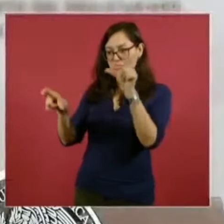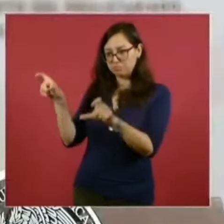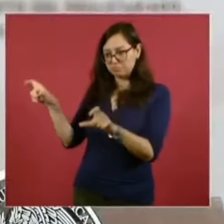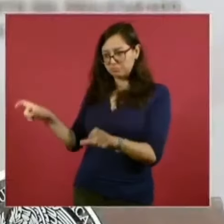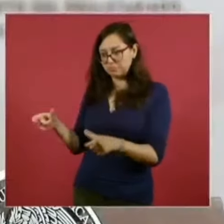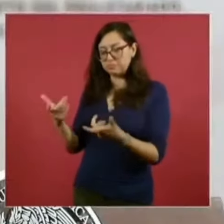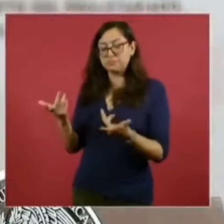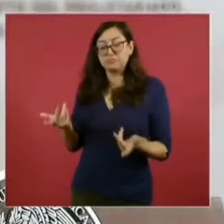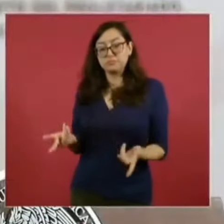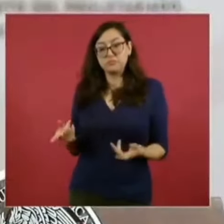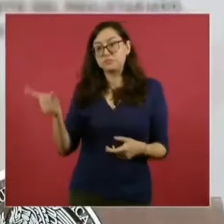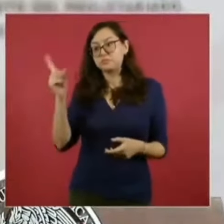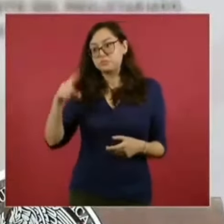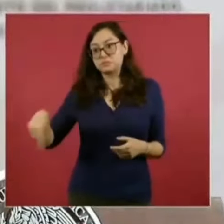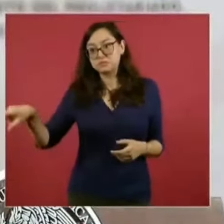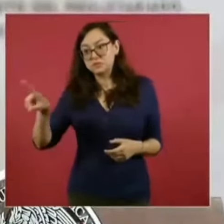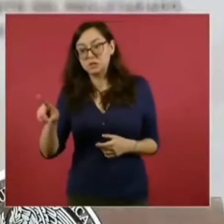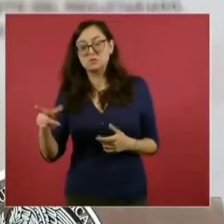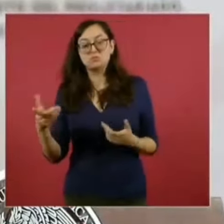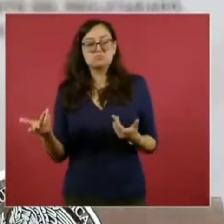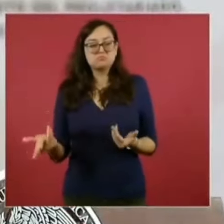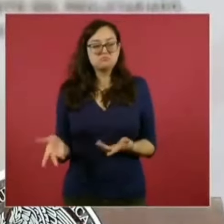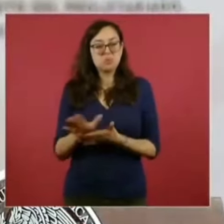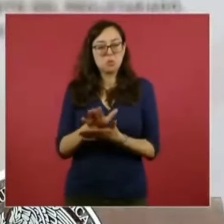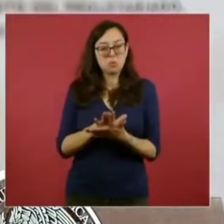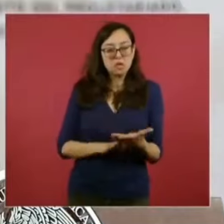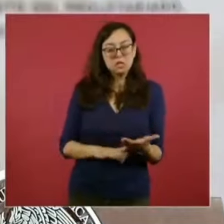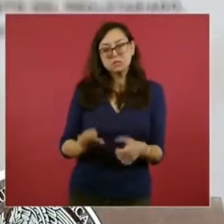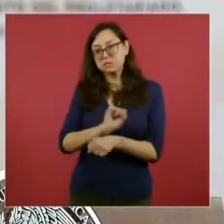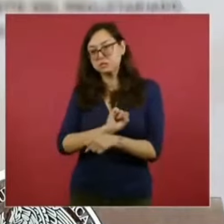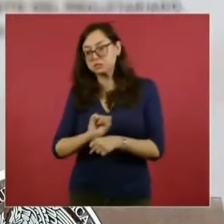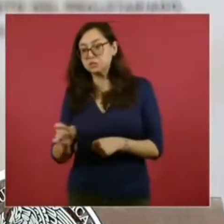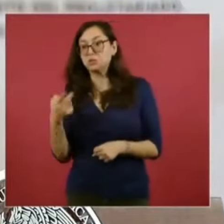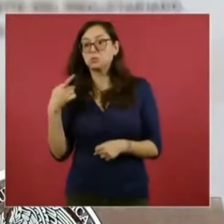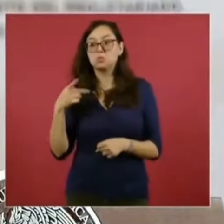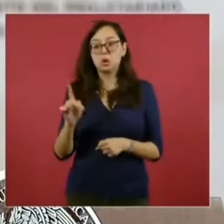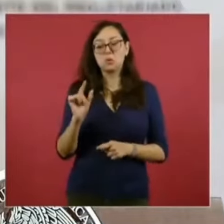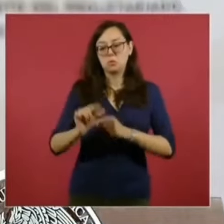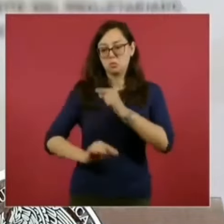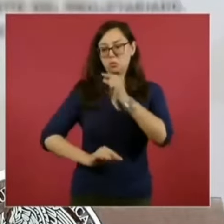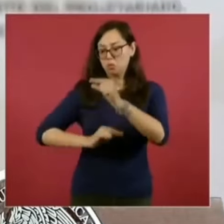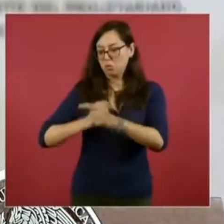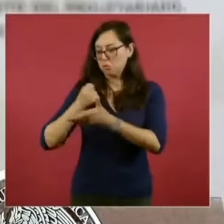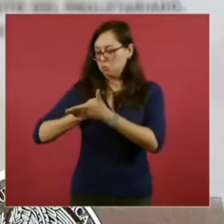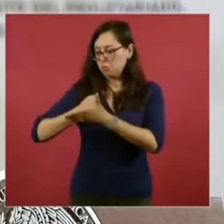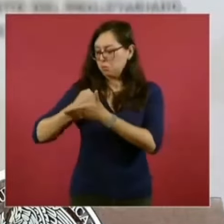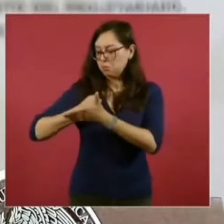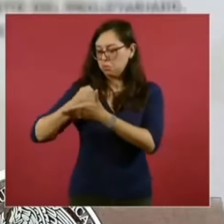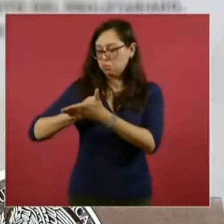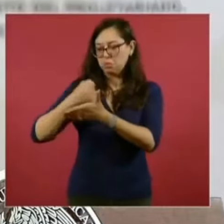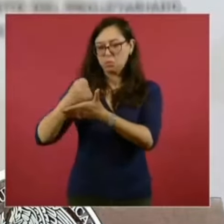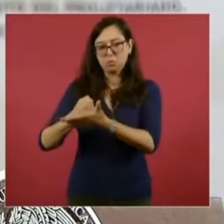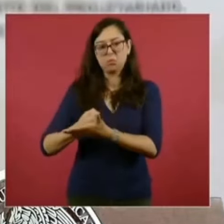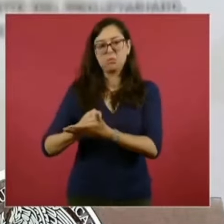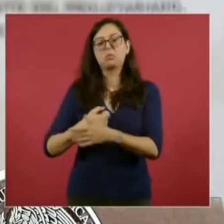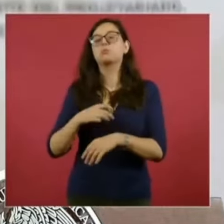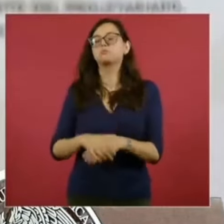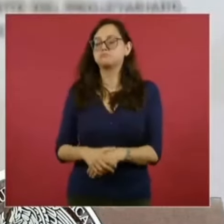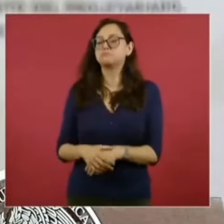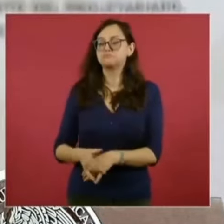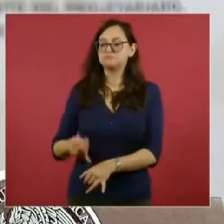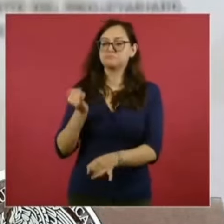sus herramientas lograron avanzar en el empoderamiento de sus espacios informativos, benditas